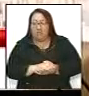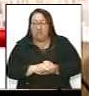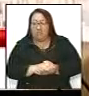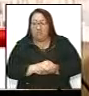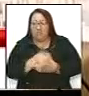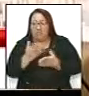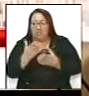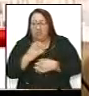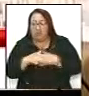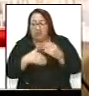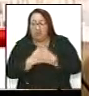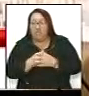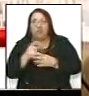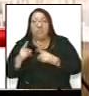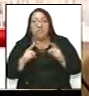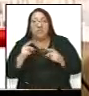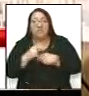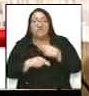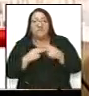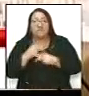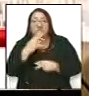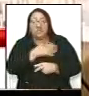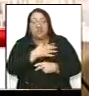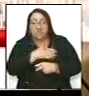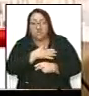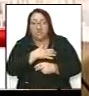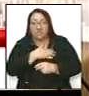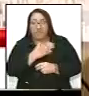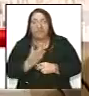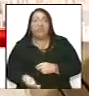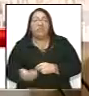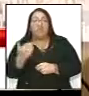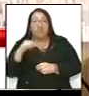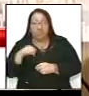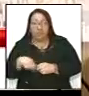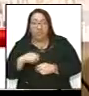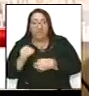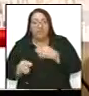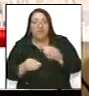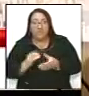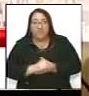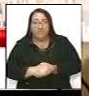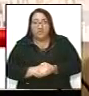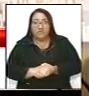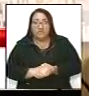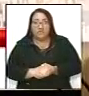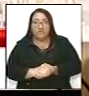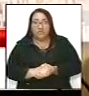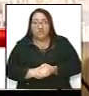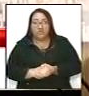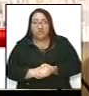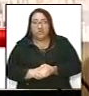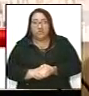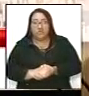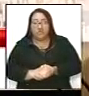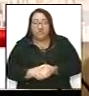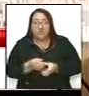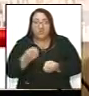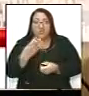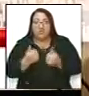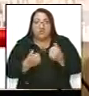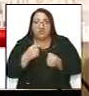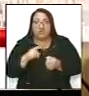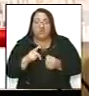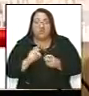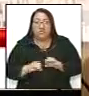que la Directora Nacional de Secundaria venga aquí y explique y que nos diga ¿cuáles son